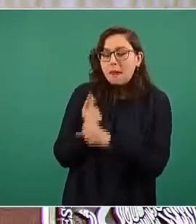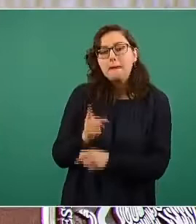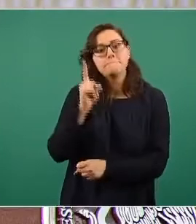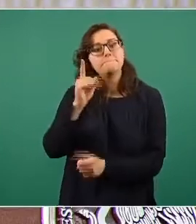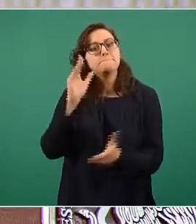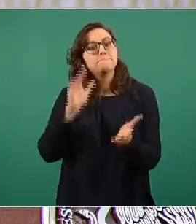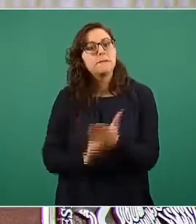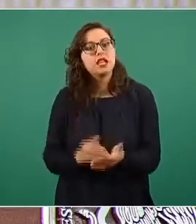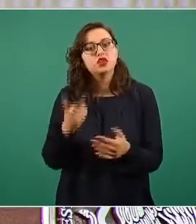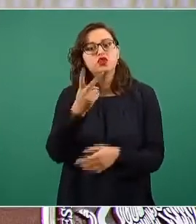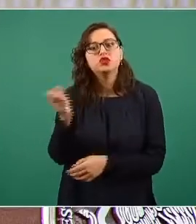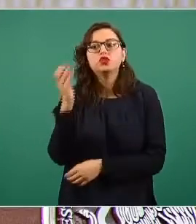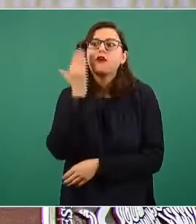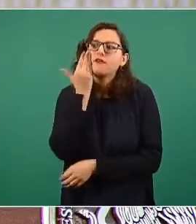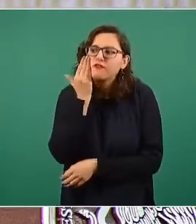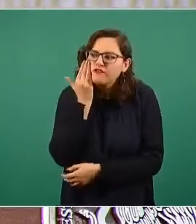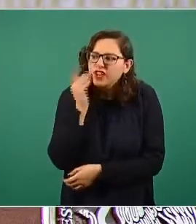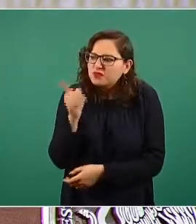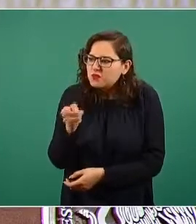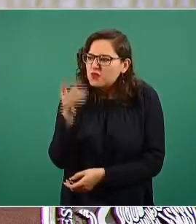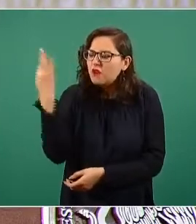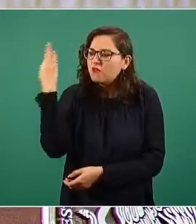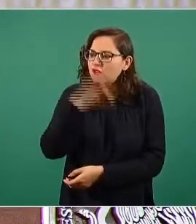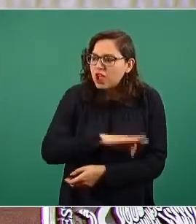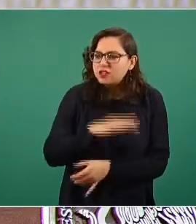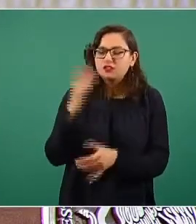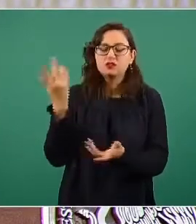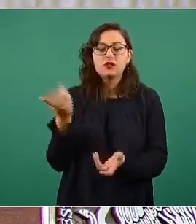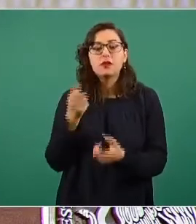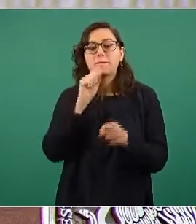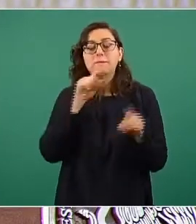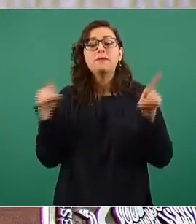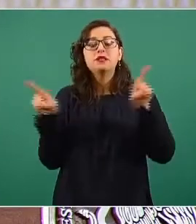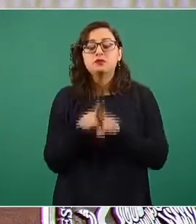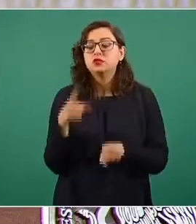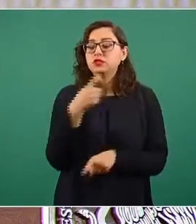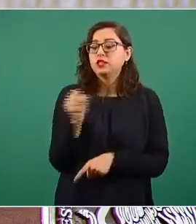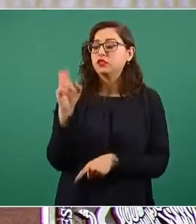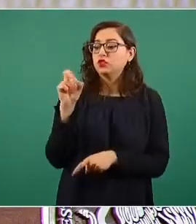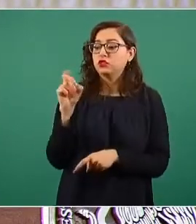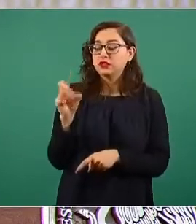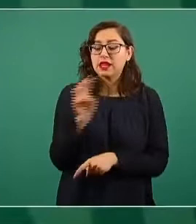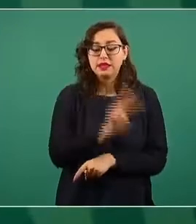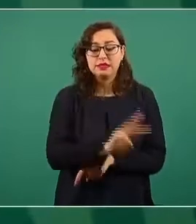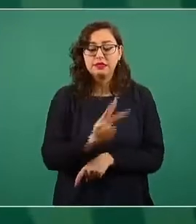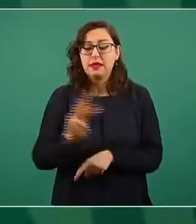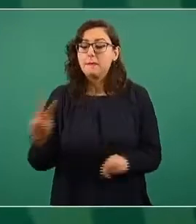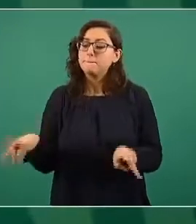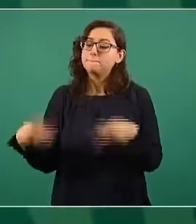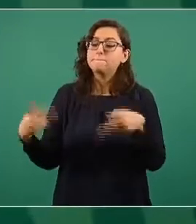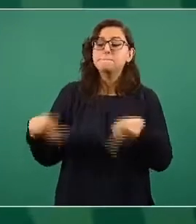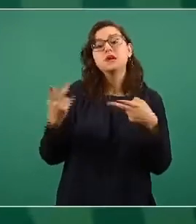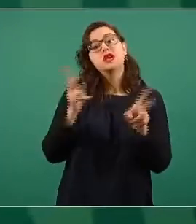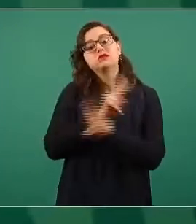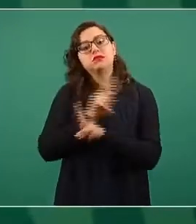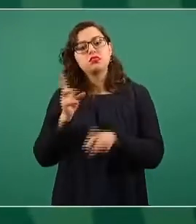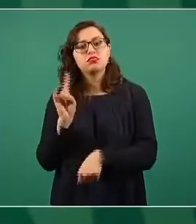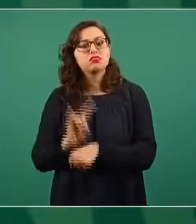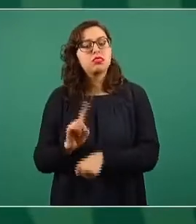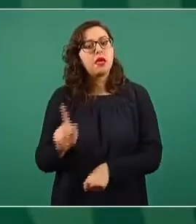y 130 páginas de internet en el comercio electrónico que estaban defraudando a los